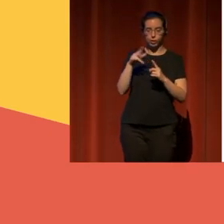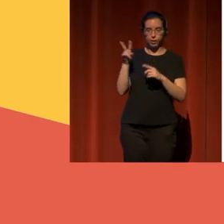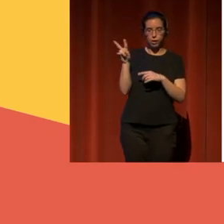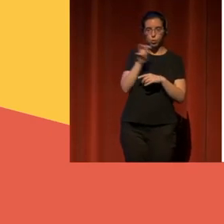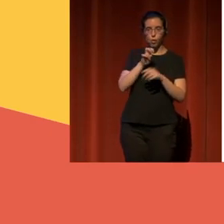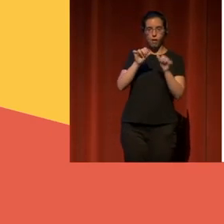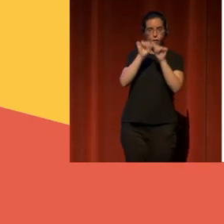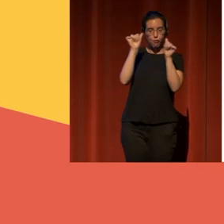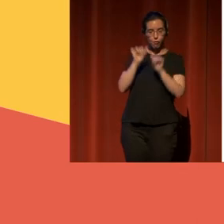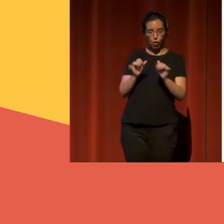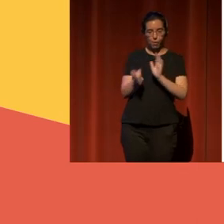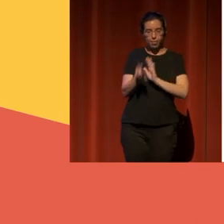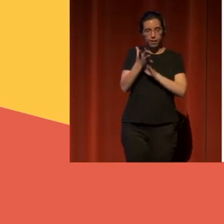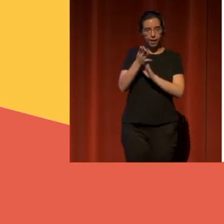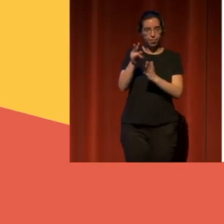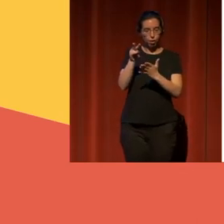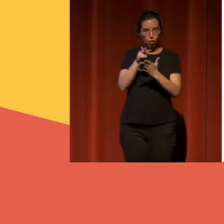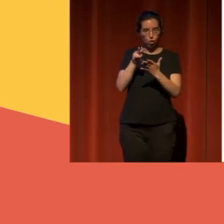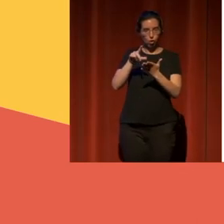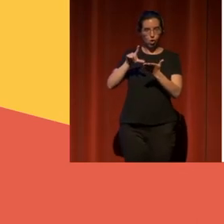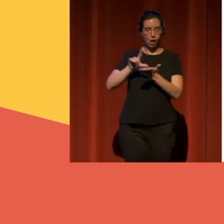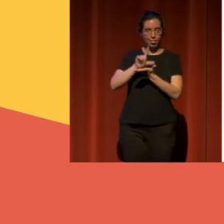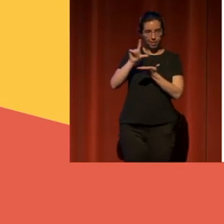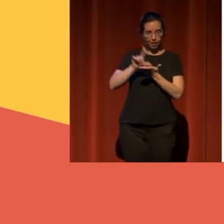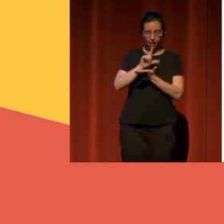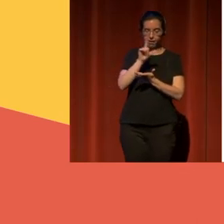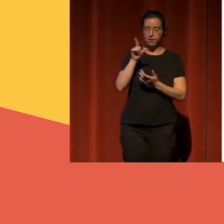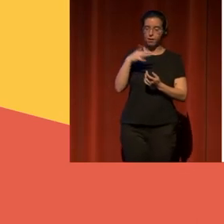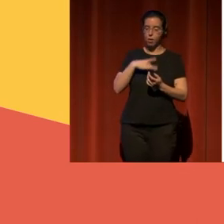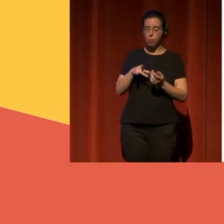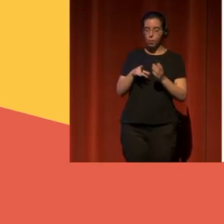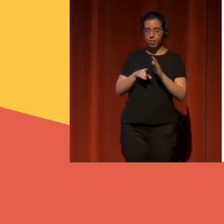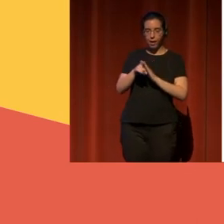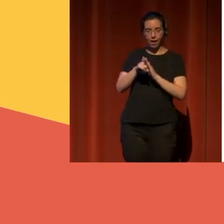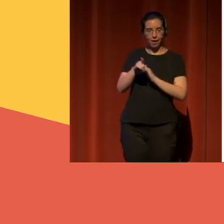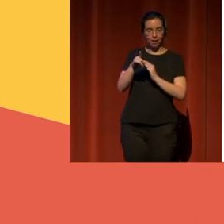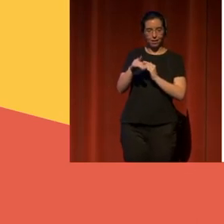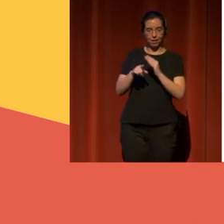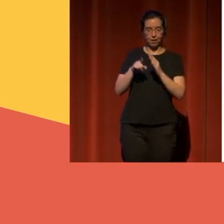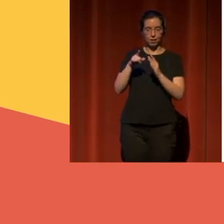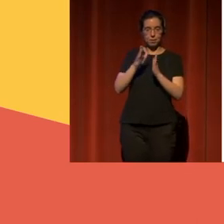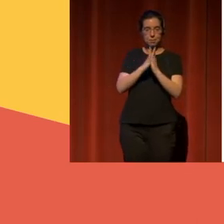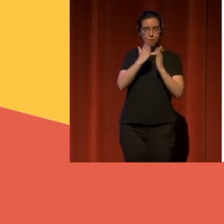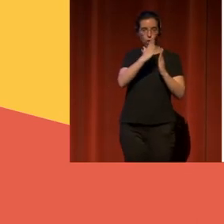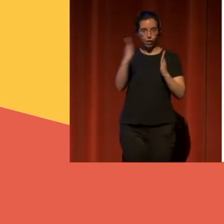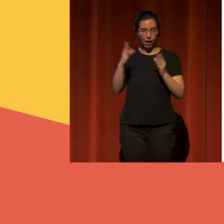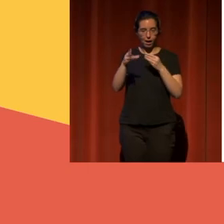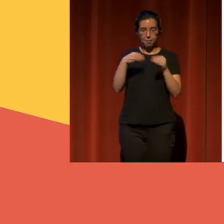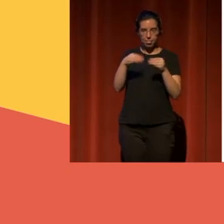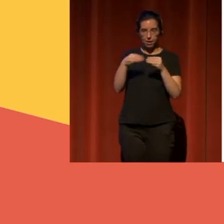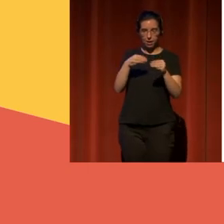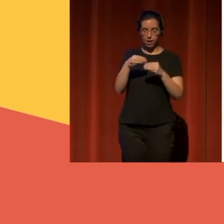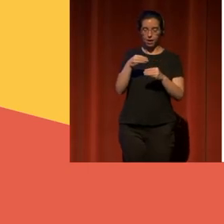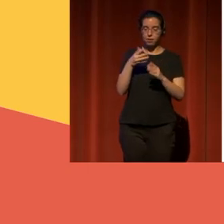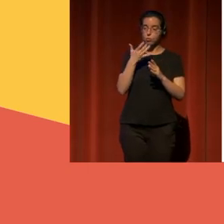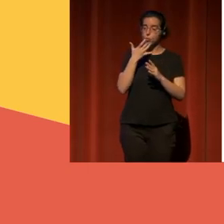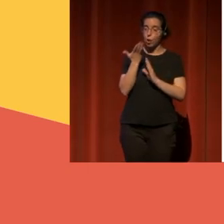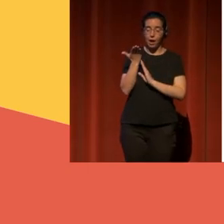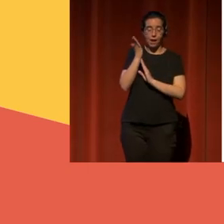creación literaria que pueda orientar quizá la gestión bibliotecaria de estos materiales. No deja de ser un